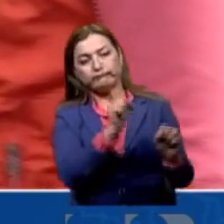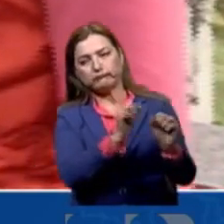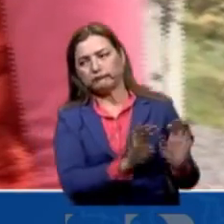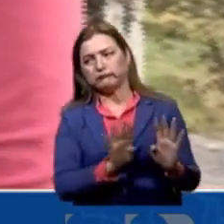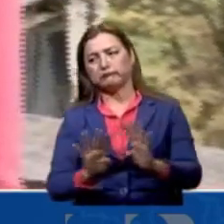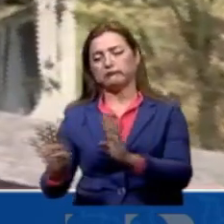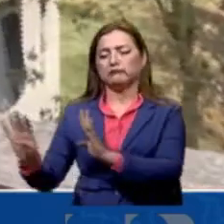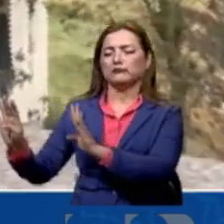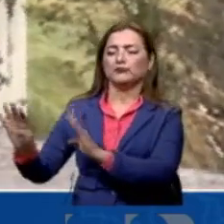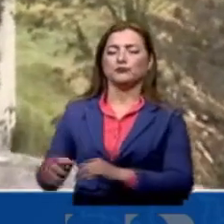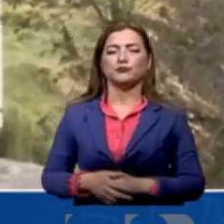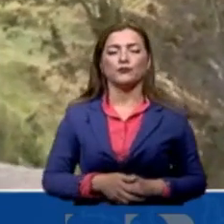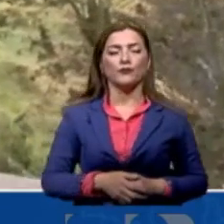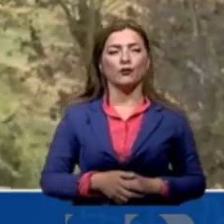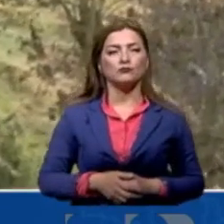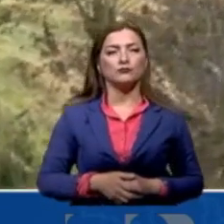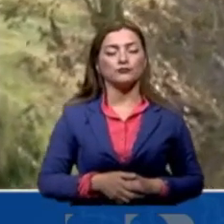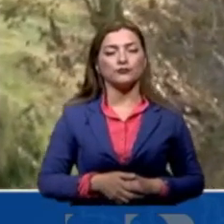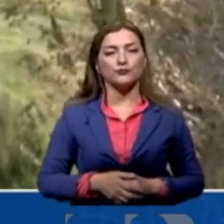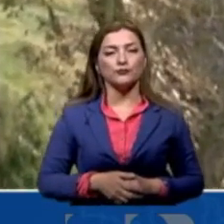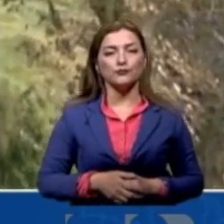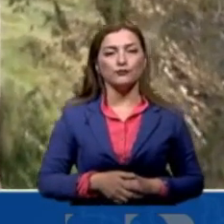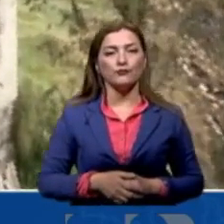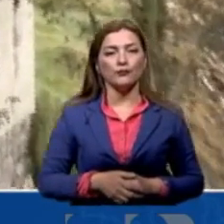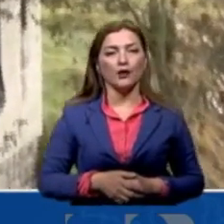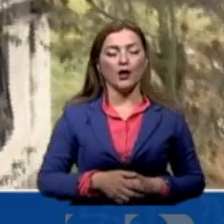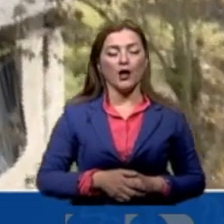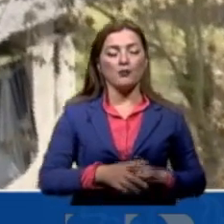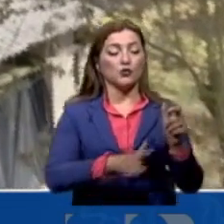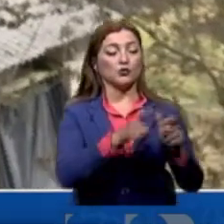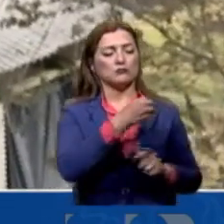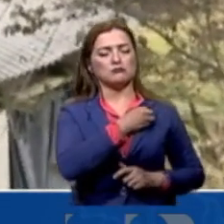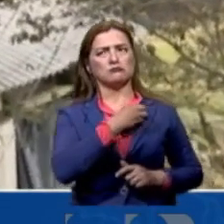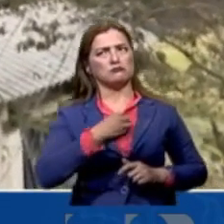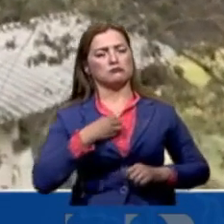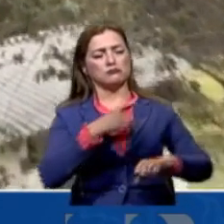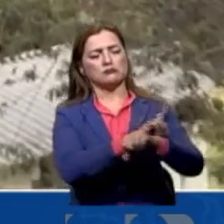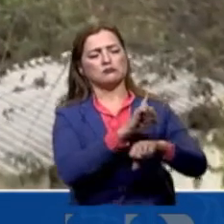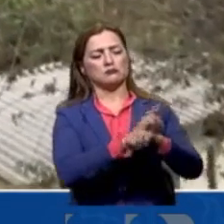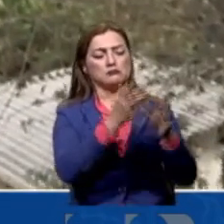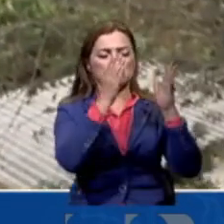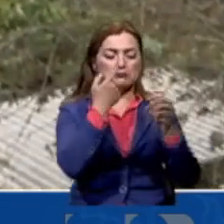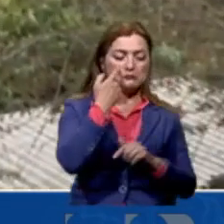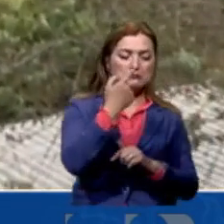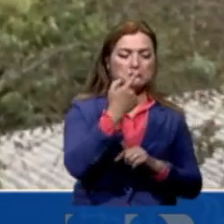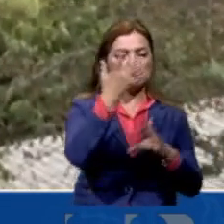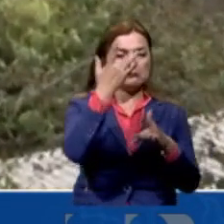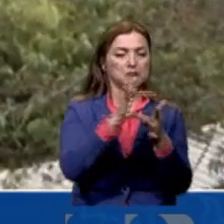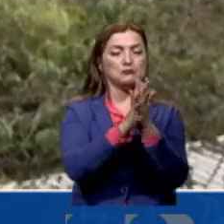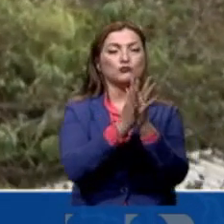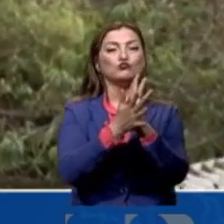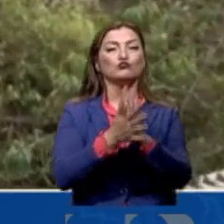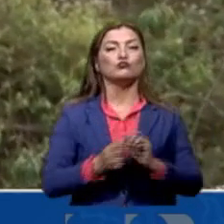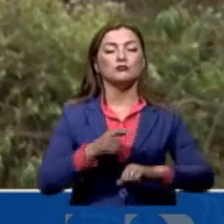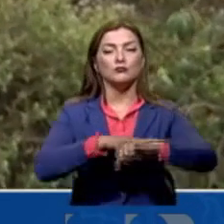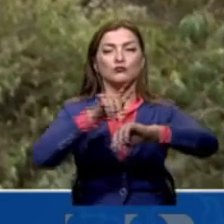igual manera, se procedió a revisarles que no tengan problemas de salud. La información que brindaron también del Cuerpo de Bomberos de Quito, y es que cerca de